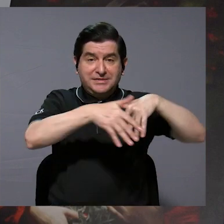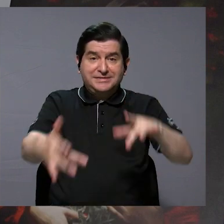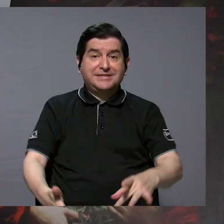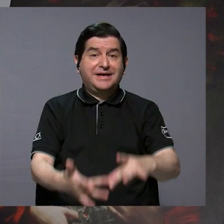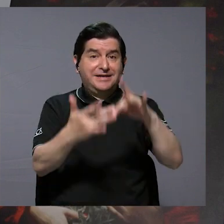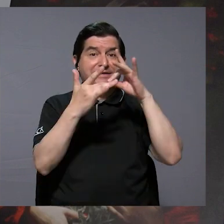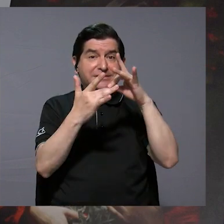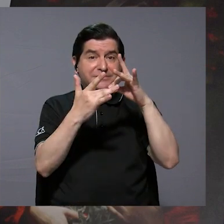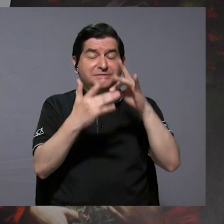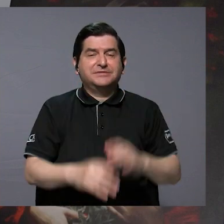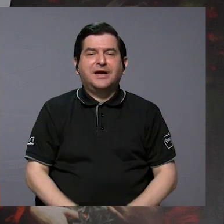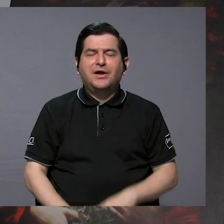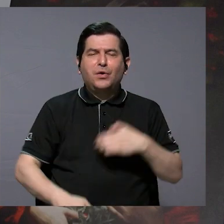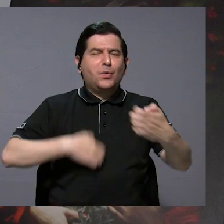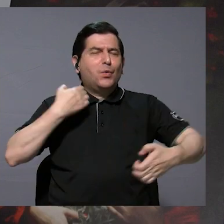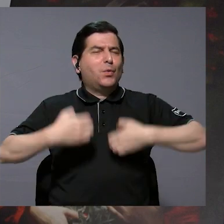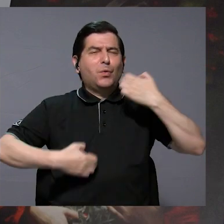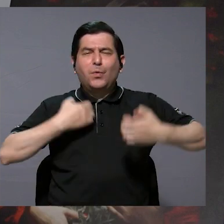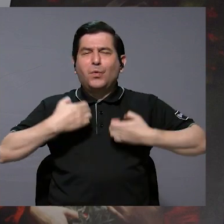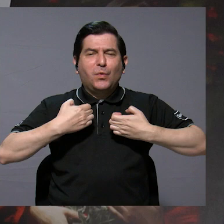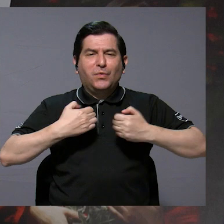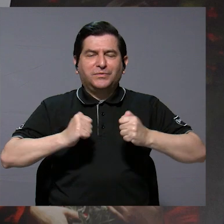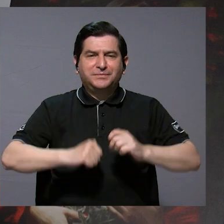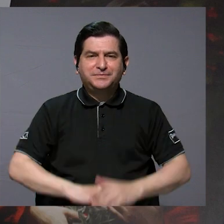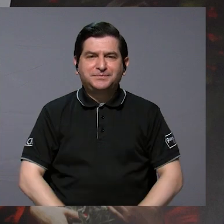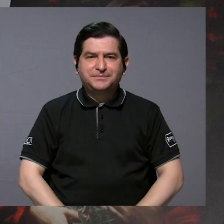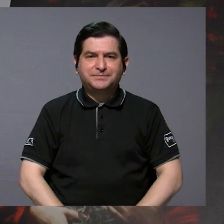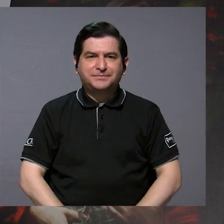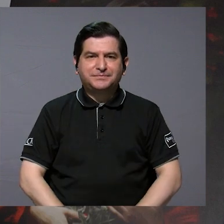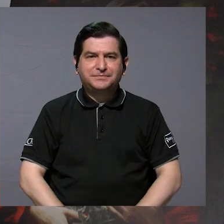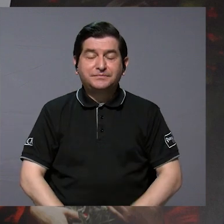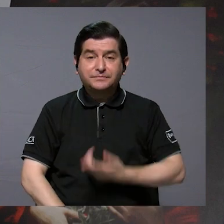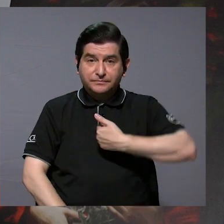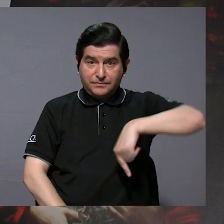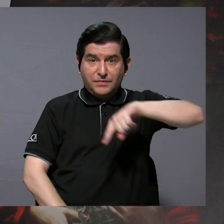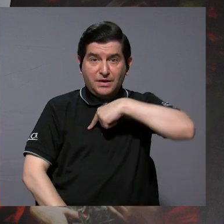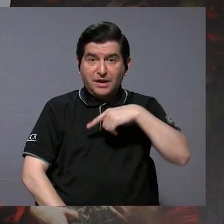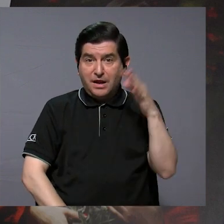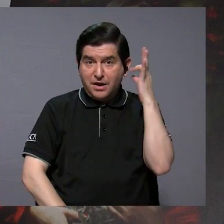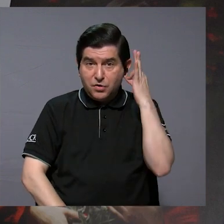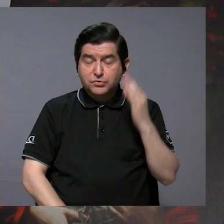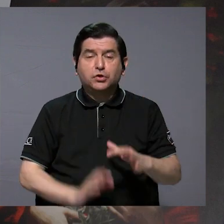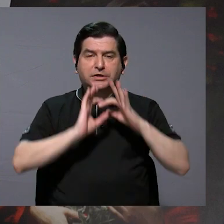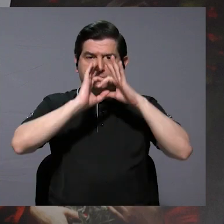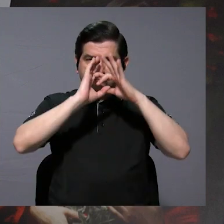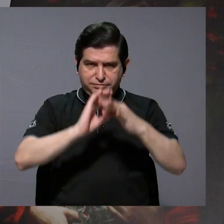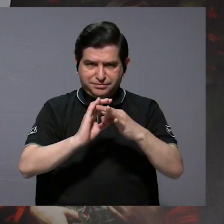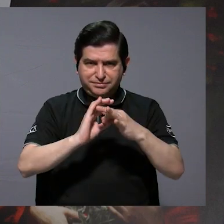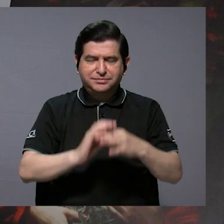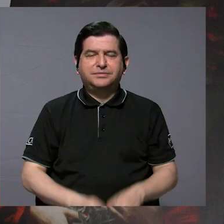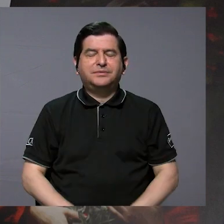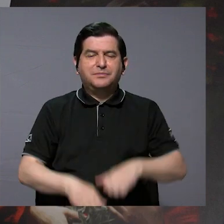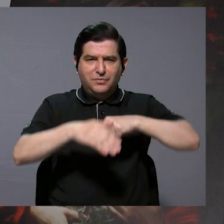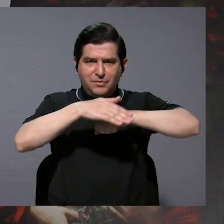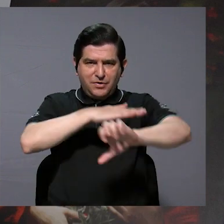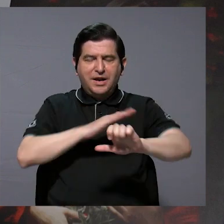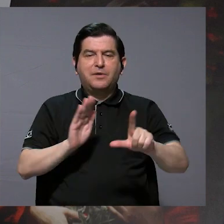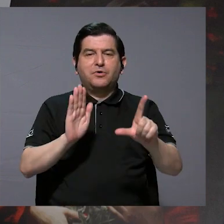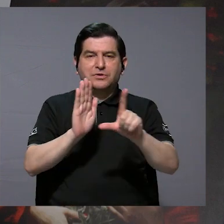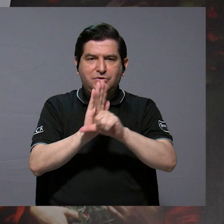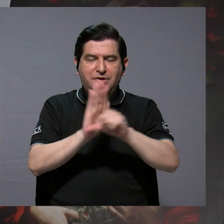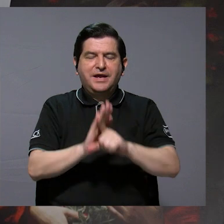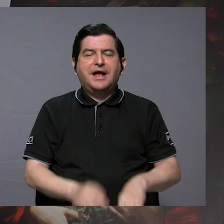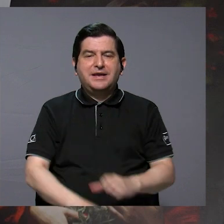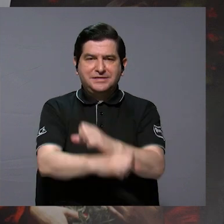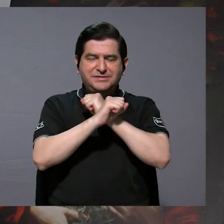de que esta marcha particularmente fue muy emotiva y que estamos todas juntas por el